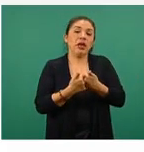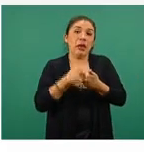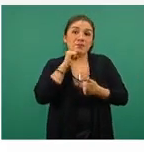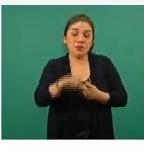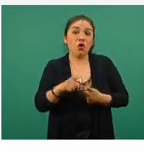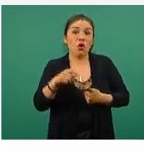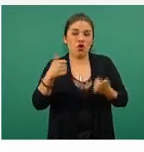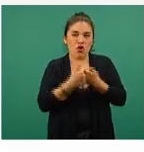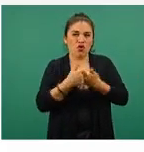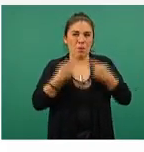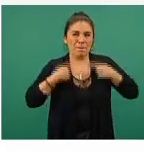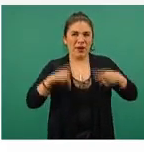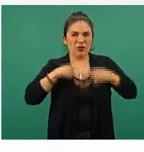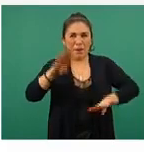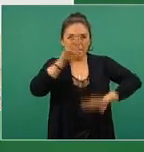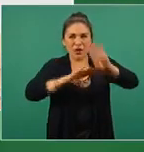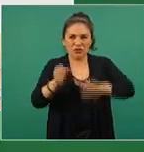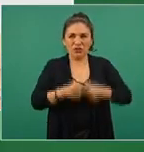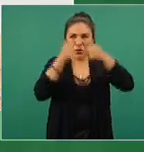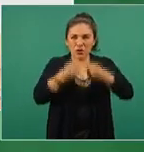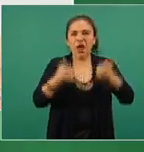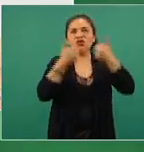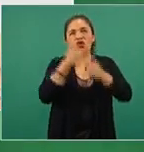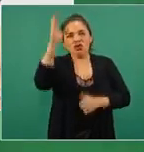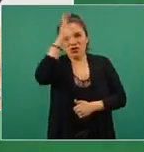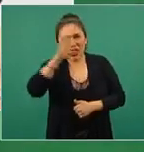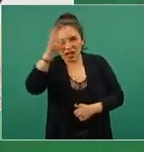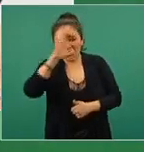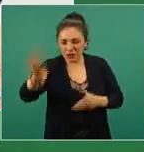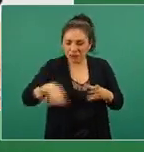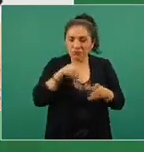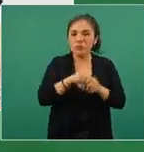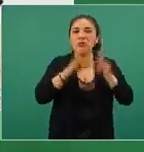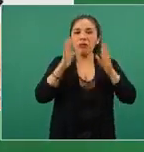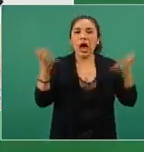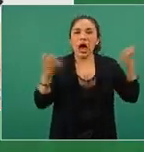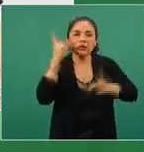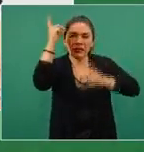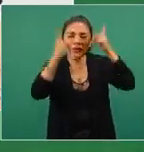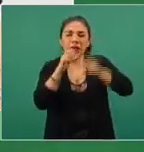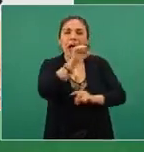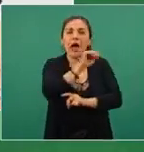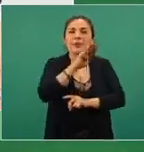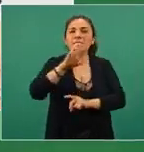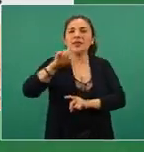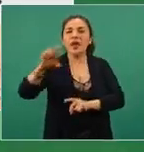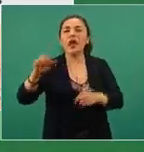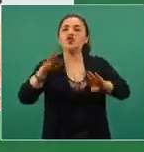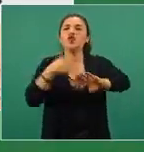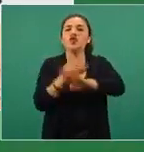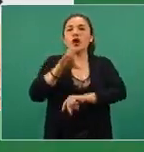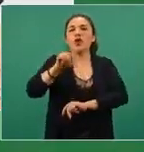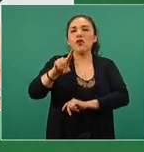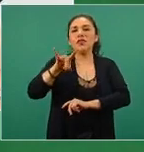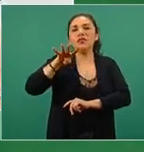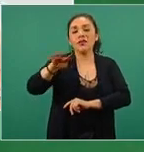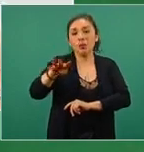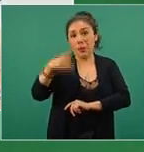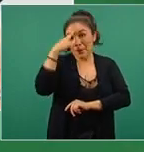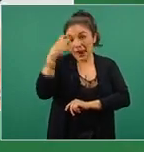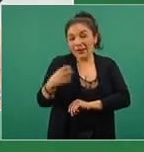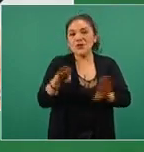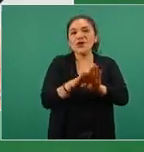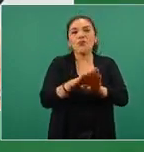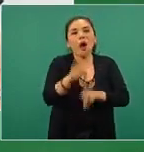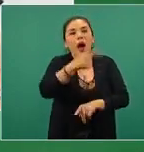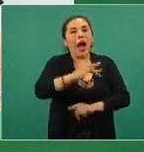de bioseguridad y con todo el sustento científico, fue creado y diseñado el ABCDE contra el COVID-19 para que fuera una